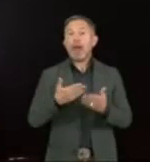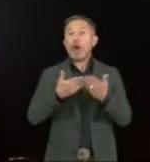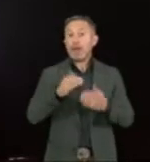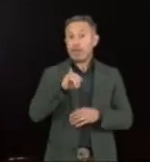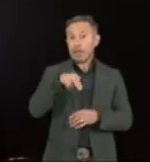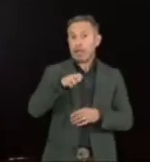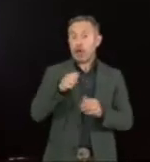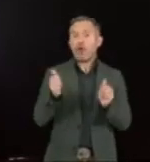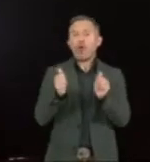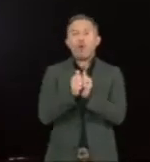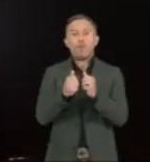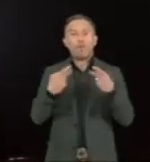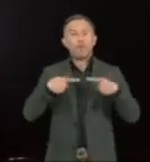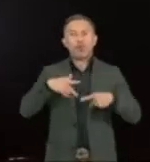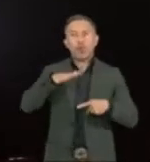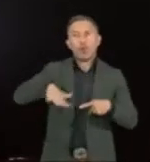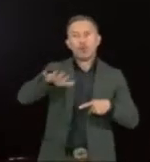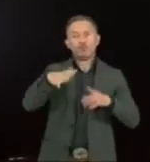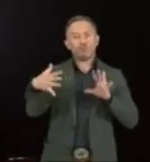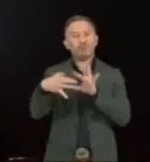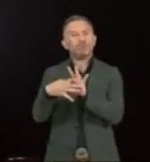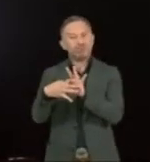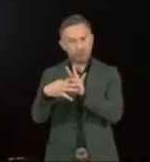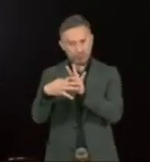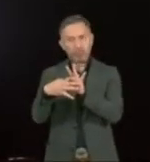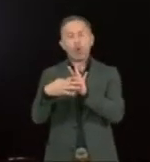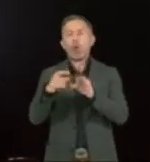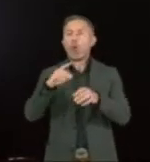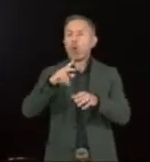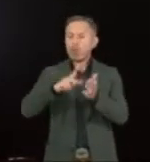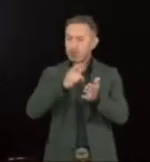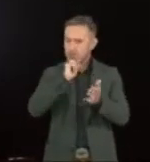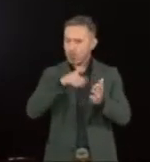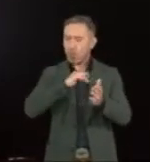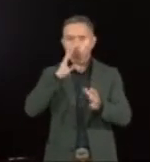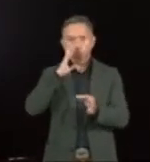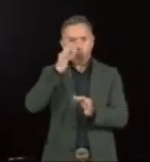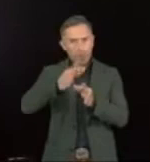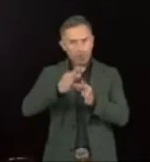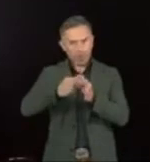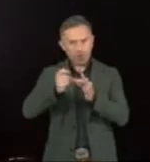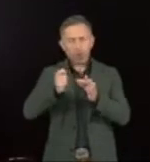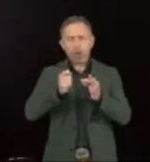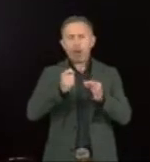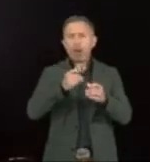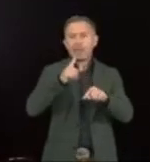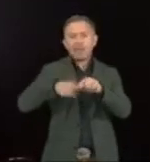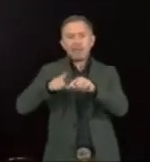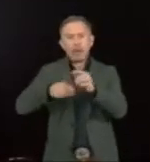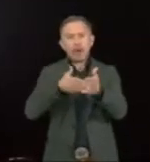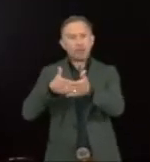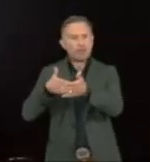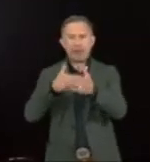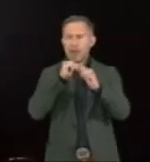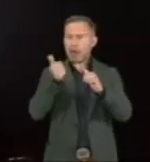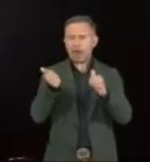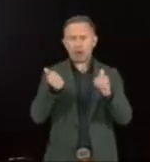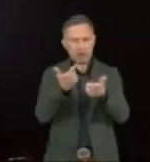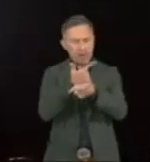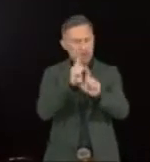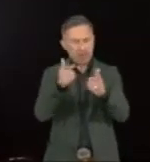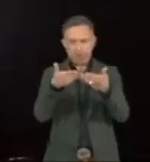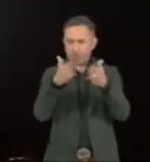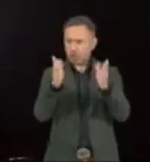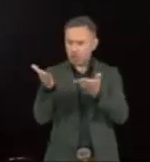volvió a cumplirle a méxico al organizar no sin obstáculos un proceso en condiciones de legalidad transparencia y certeza